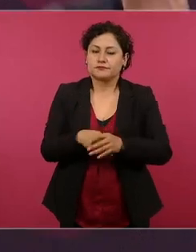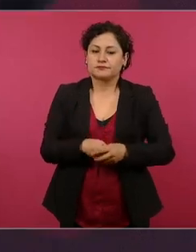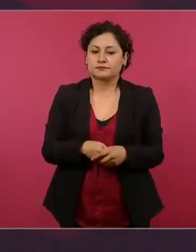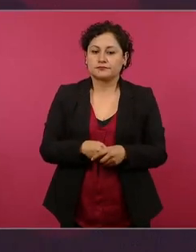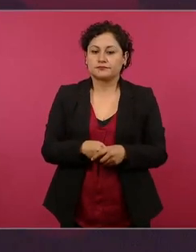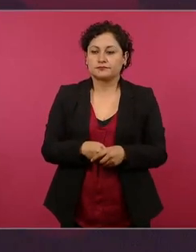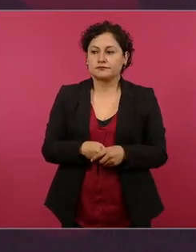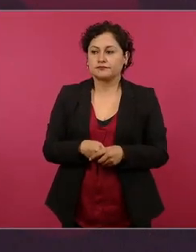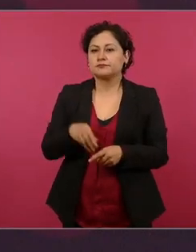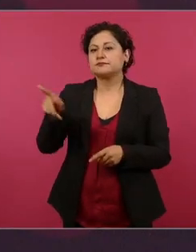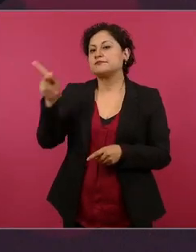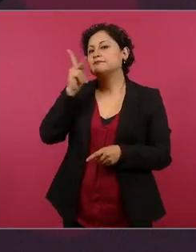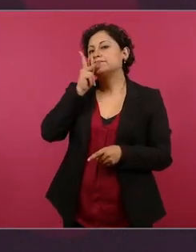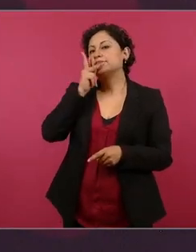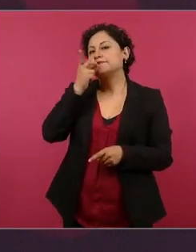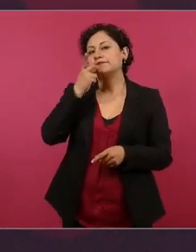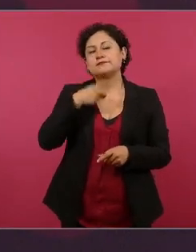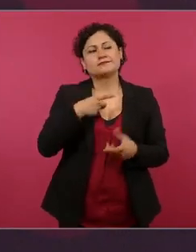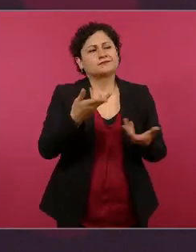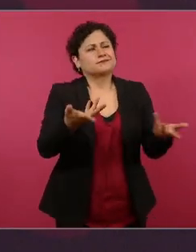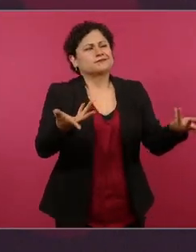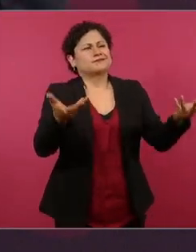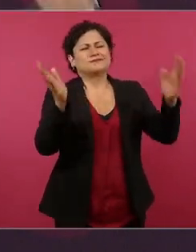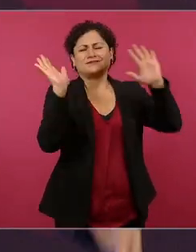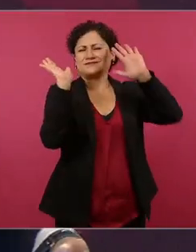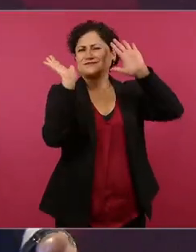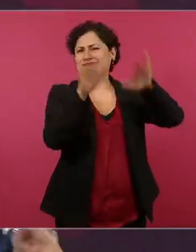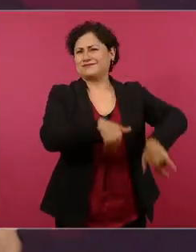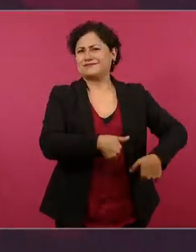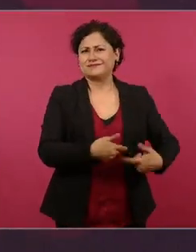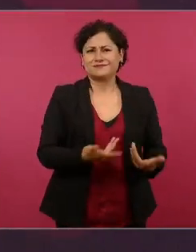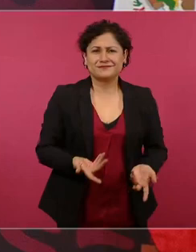No estés pensando en eso.